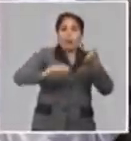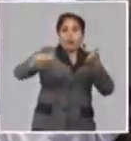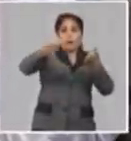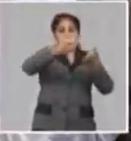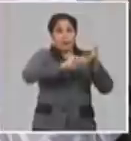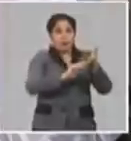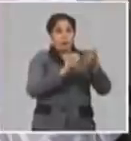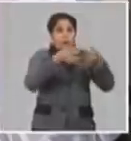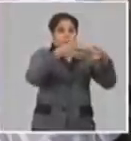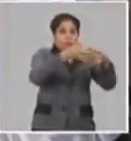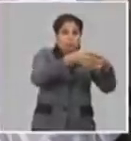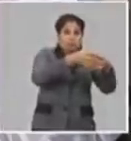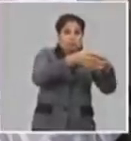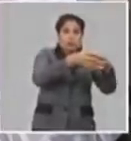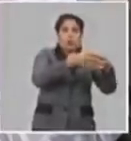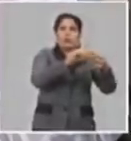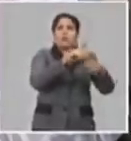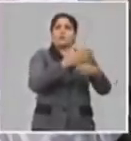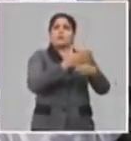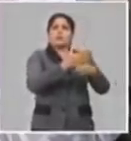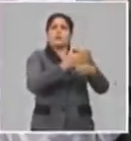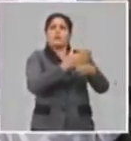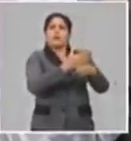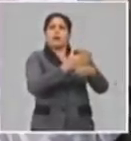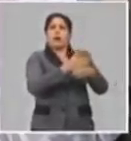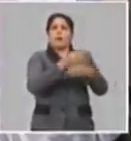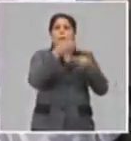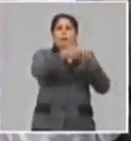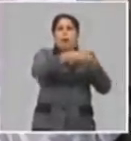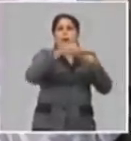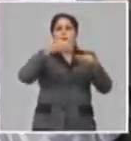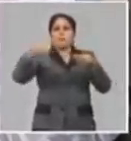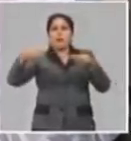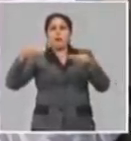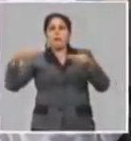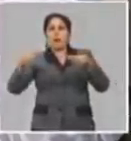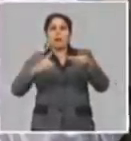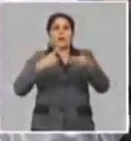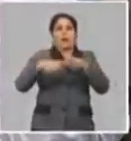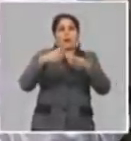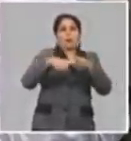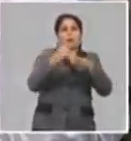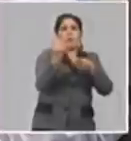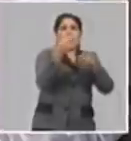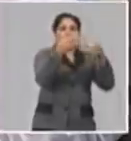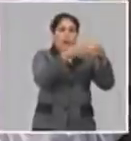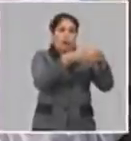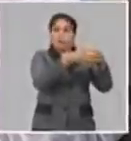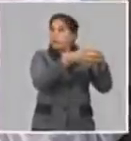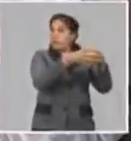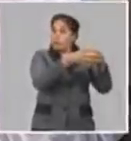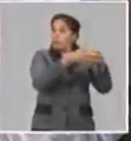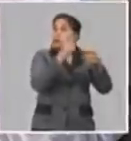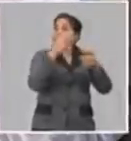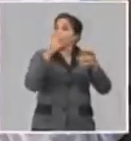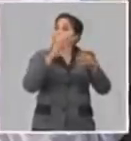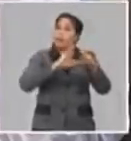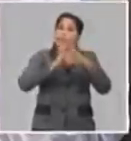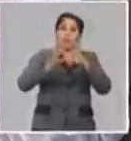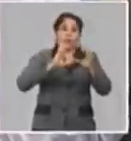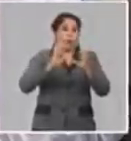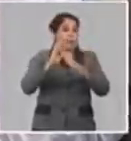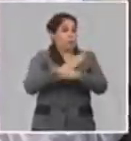Planificación centralizada no significa asignación centralizada de recursos. Son dos cuestiones